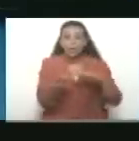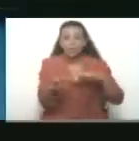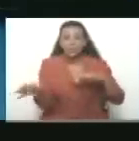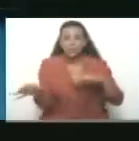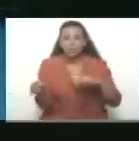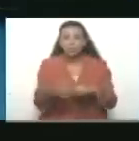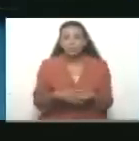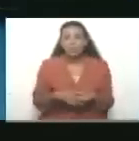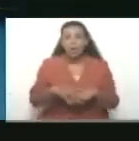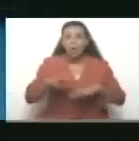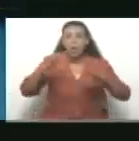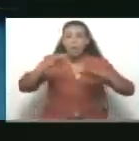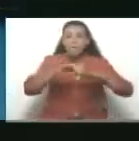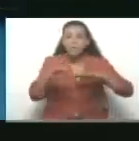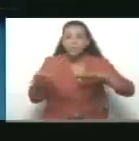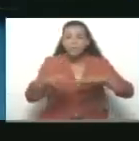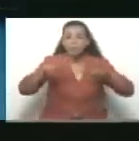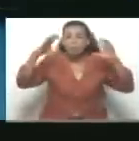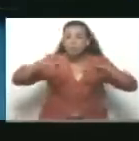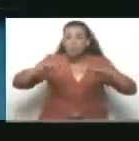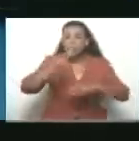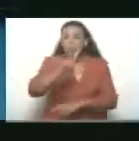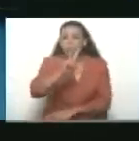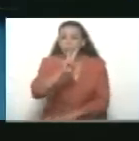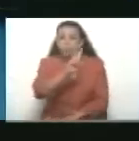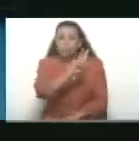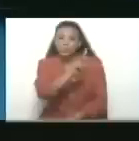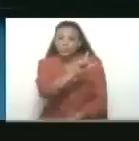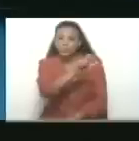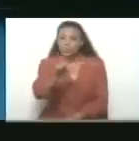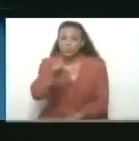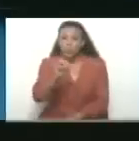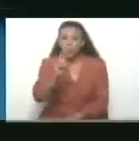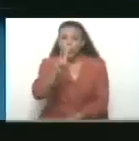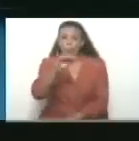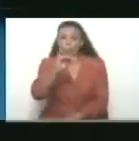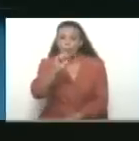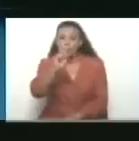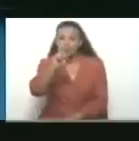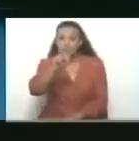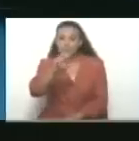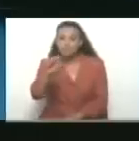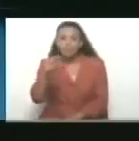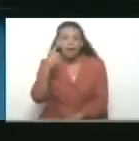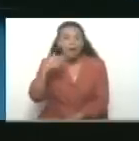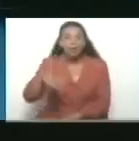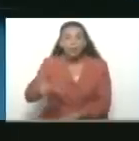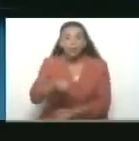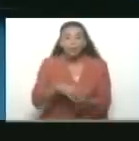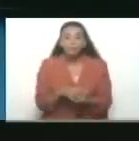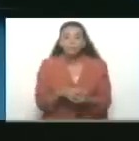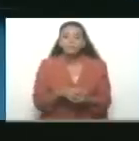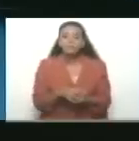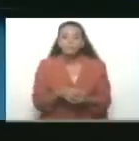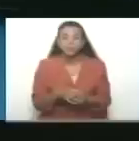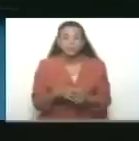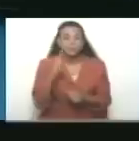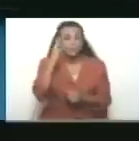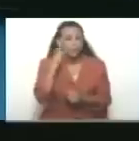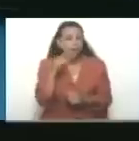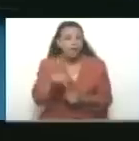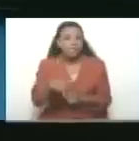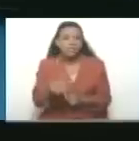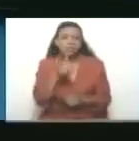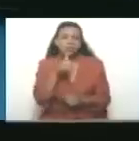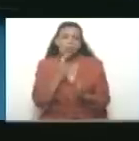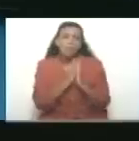Xavier villaurrutia número 19 San Félix parroquia dall Costa municipio caroní en este estado estado Bolívar ella